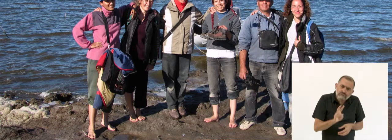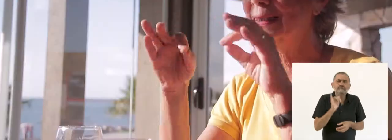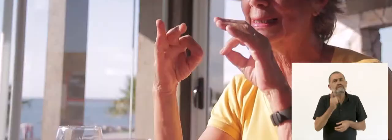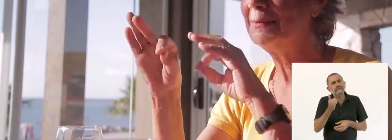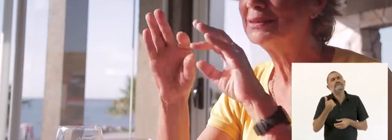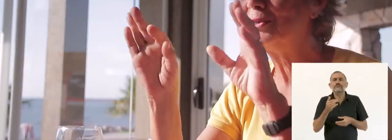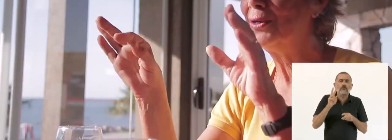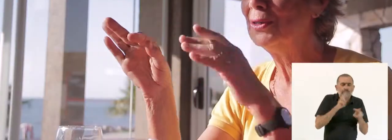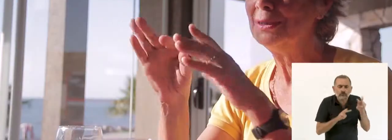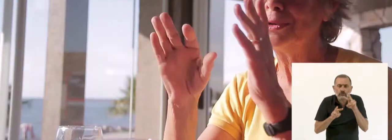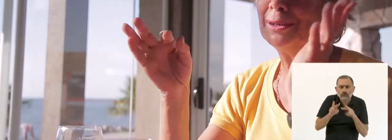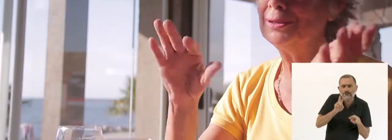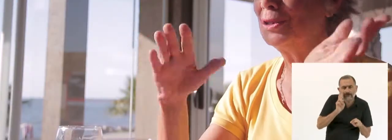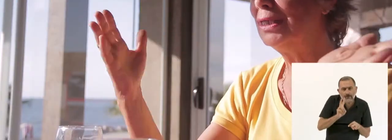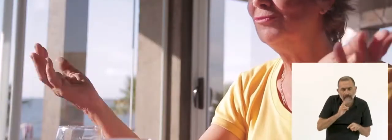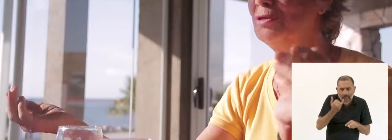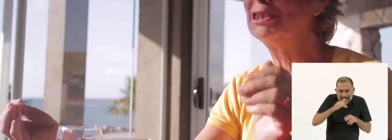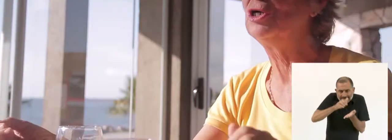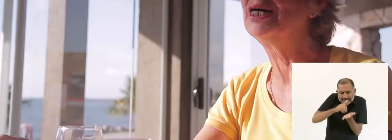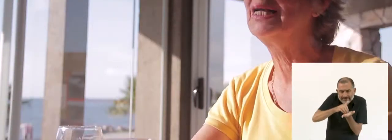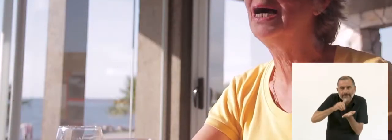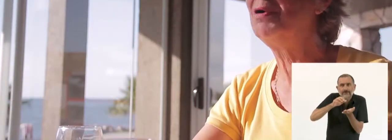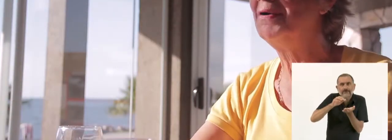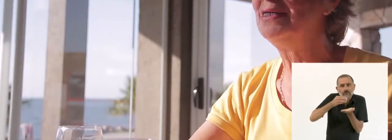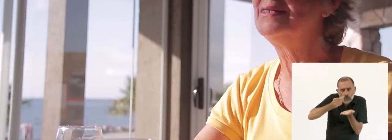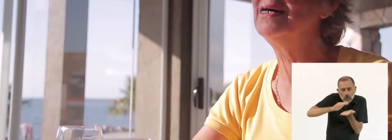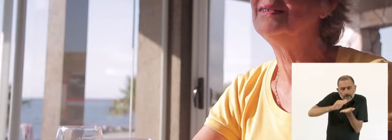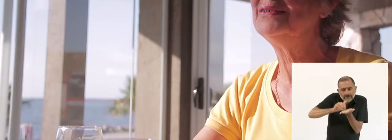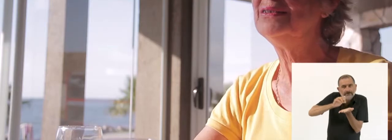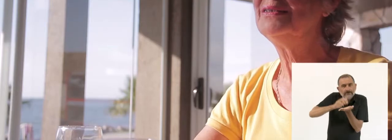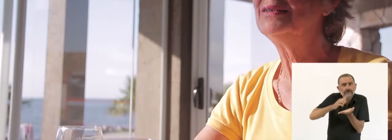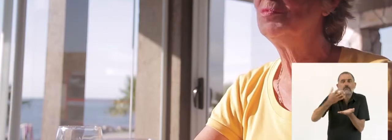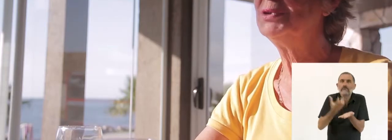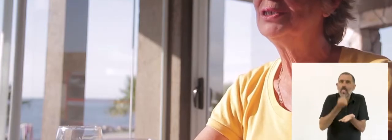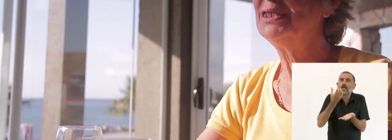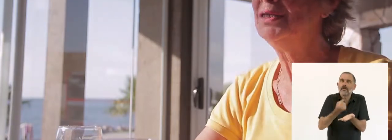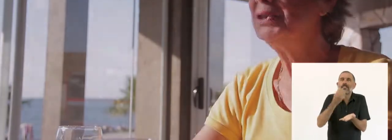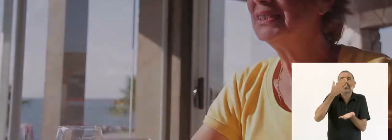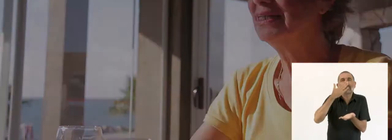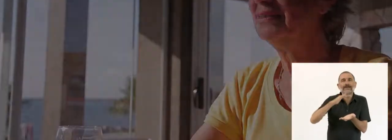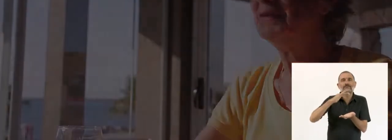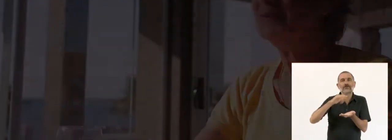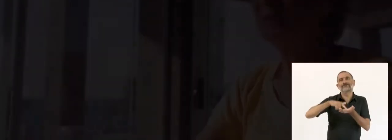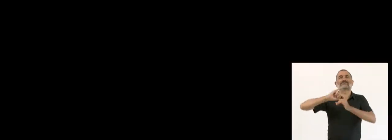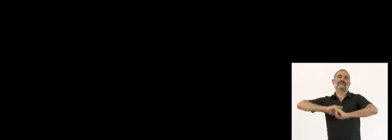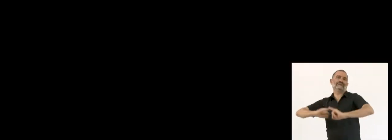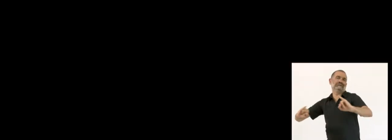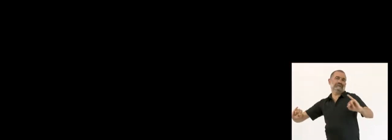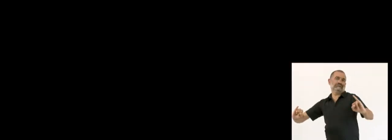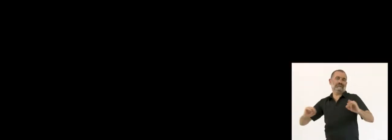tratar de hacer la excavación y bueno, y toda la información que recababa ella en ese momento de las